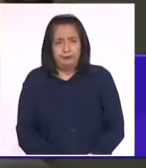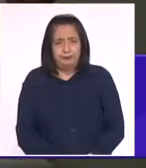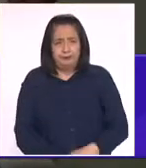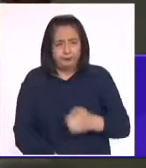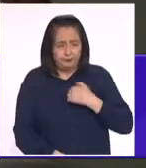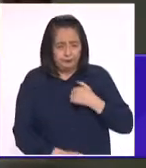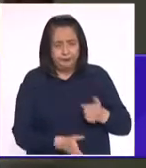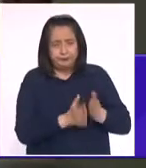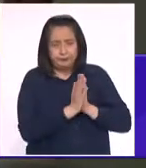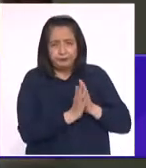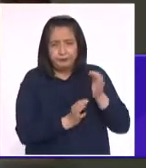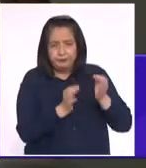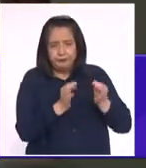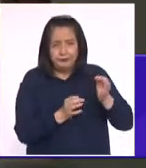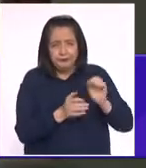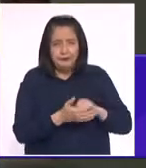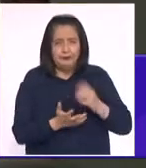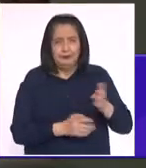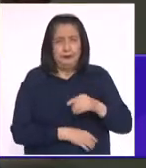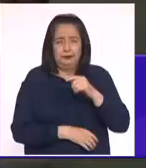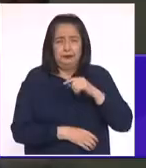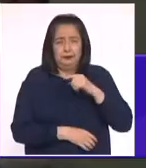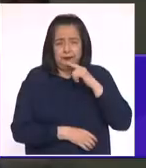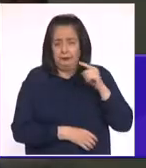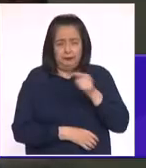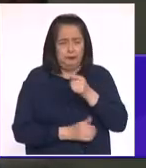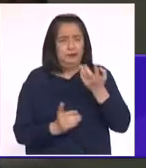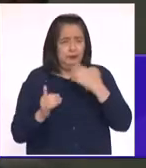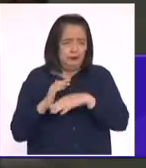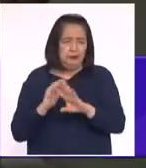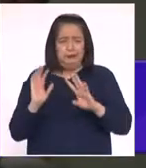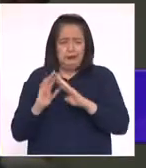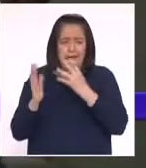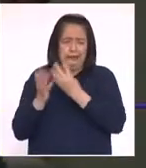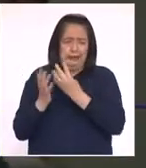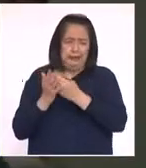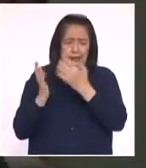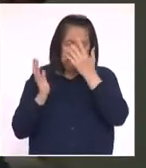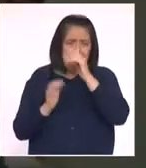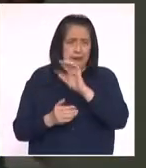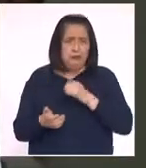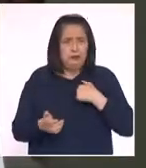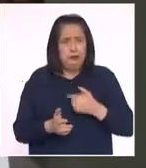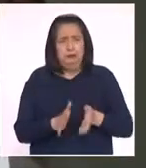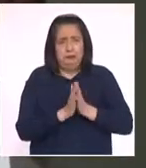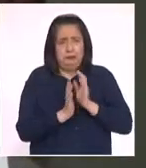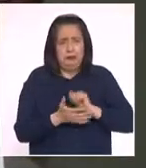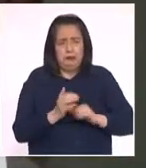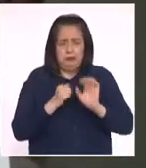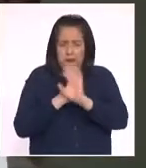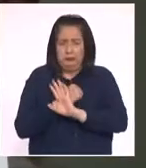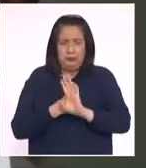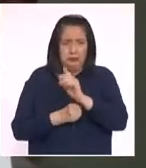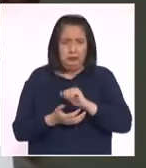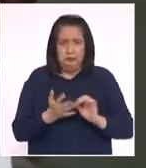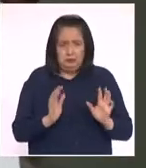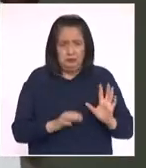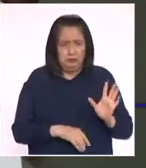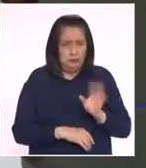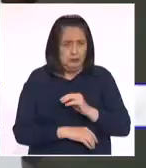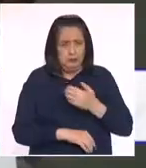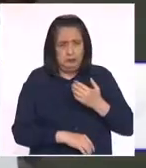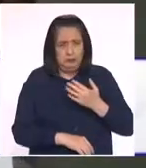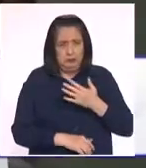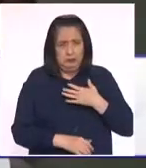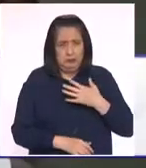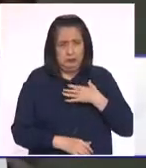Pido justicia, que muera esa mujer en cárcel, mamita, no sé. Pido una garantía con todo